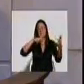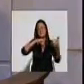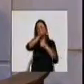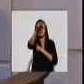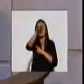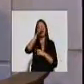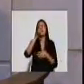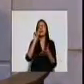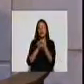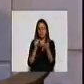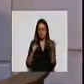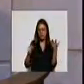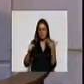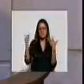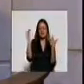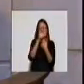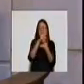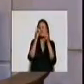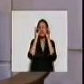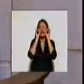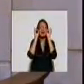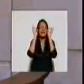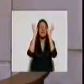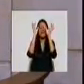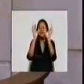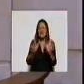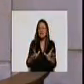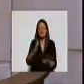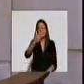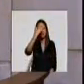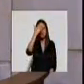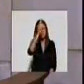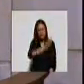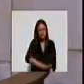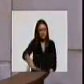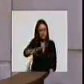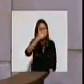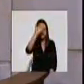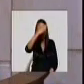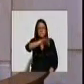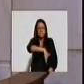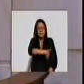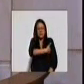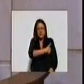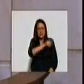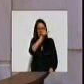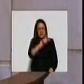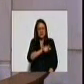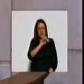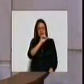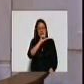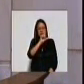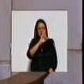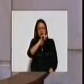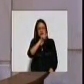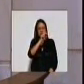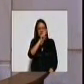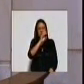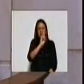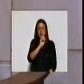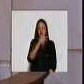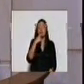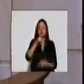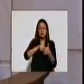probablemente una de las cosas más graves que está pasando, lo sabe muy bien el ministro Alejandro Gaviti. Las cifras son